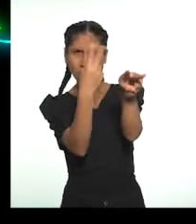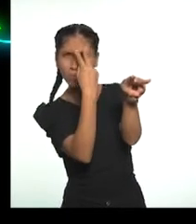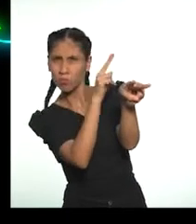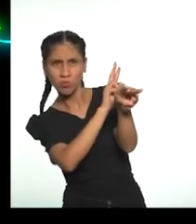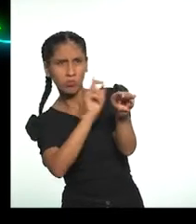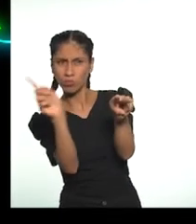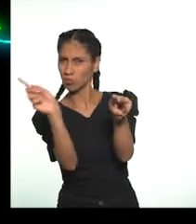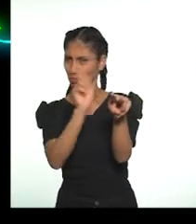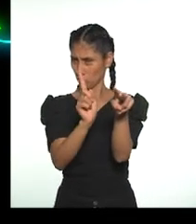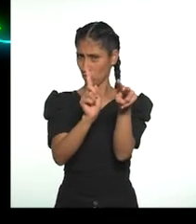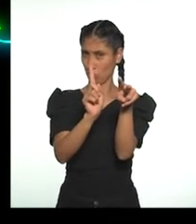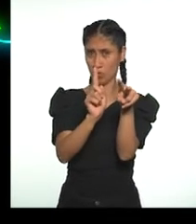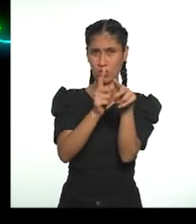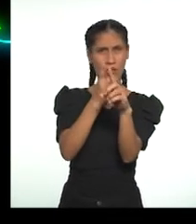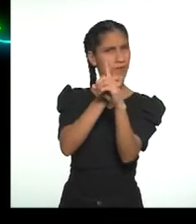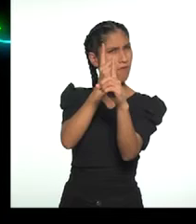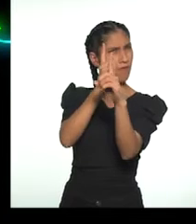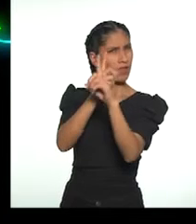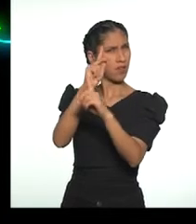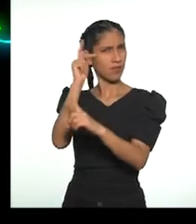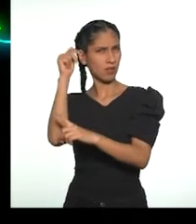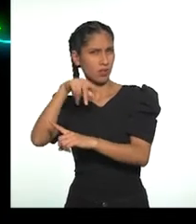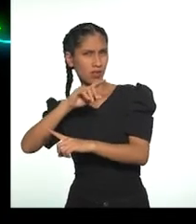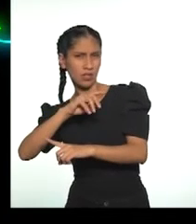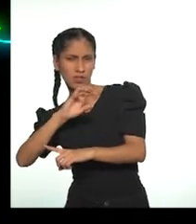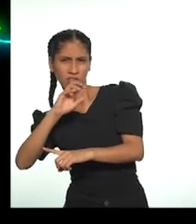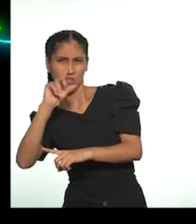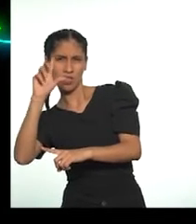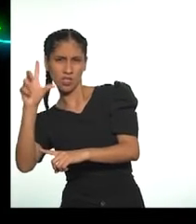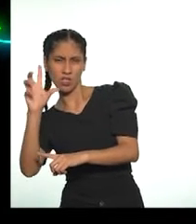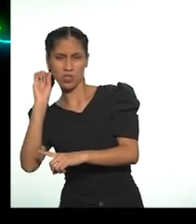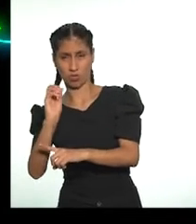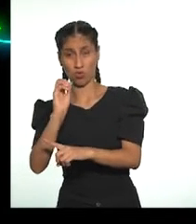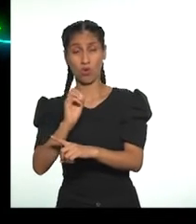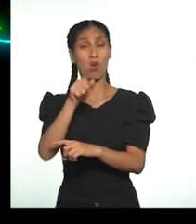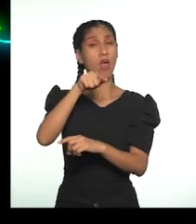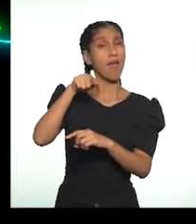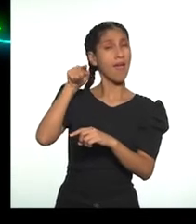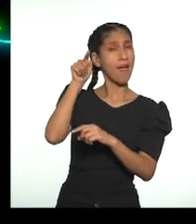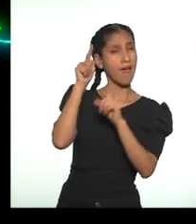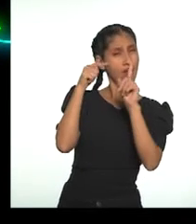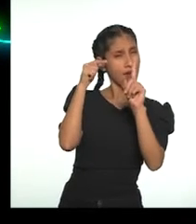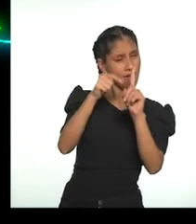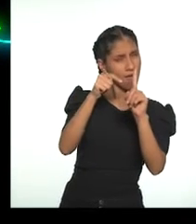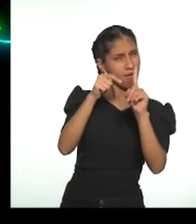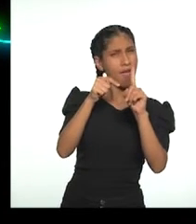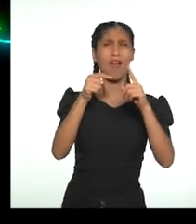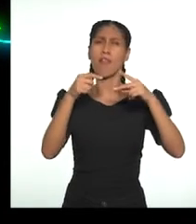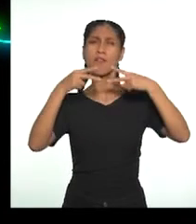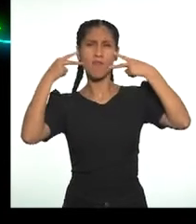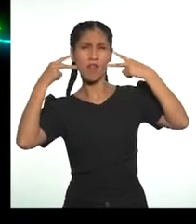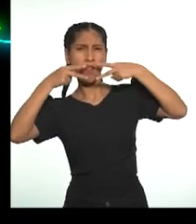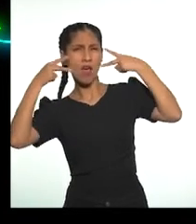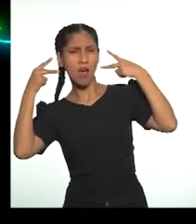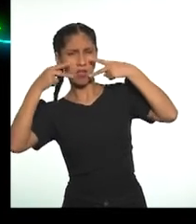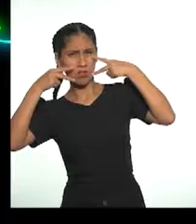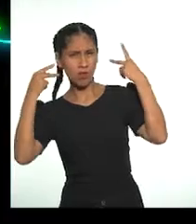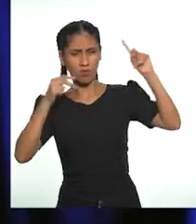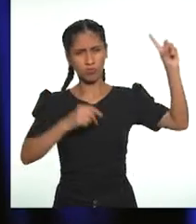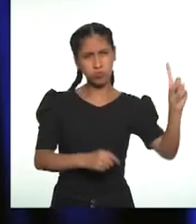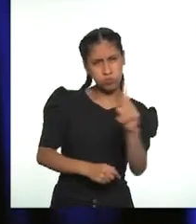pueblo, Charasmaná. Fiel Cancillo, indio, shipibo más puro que los árboles a orillas del